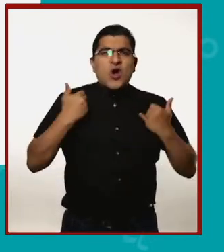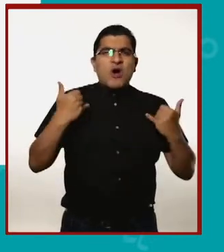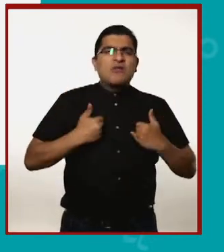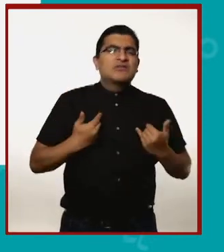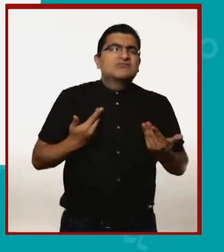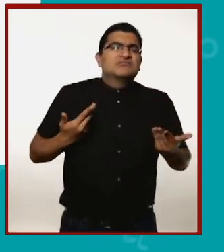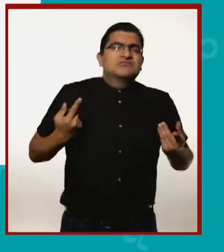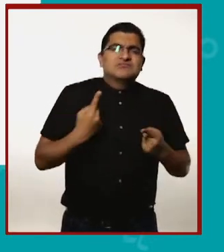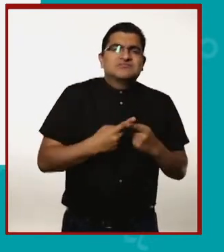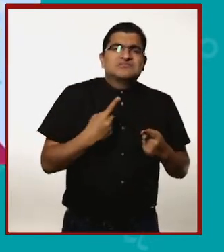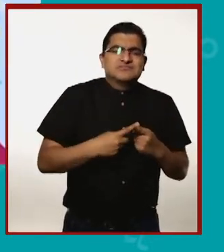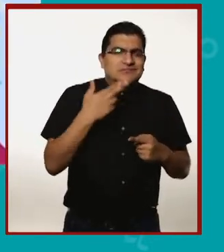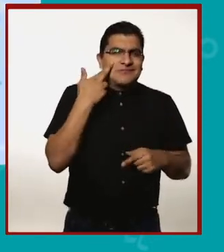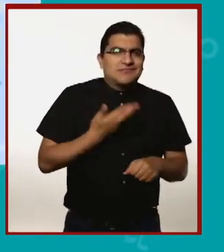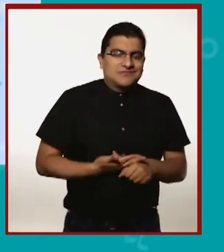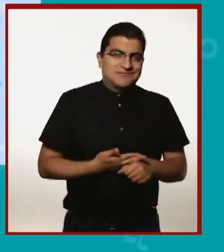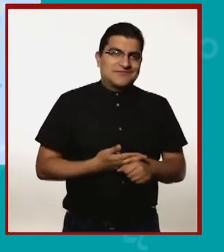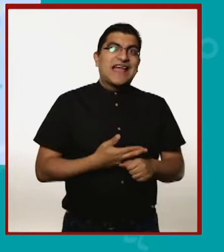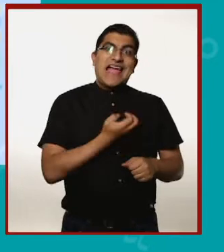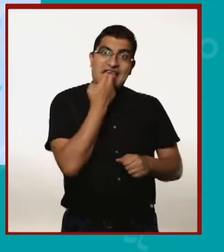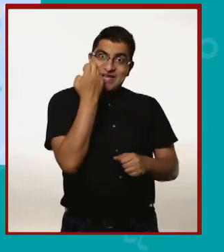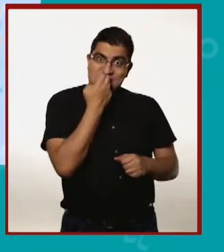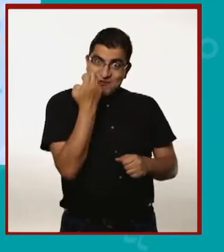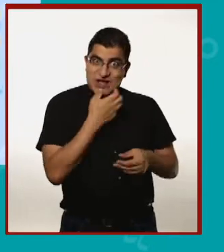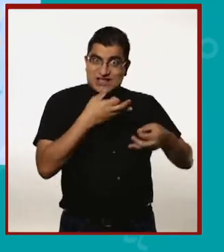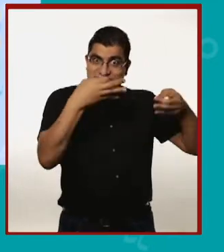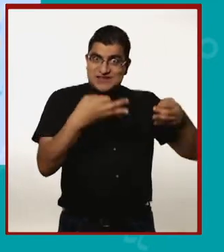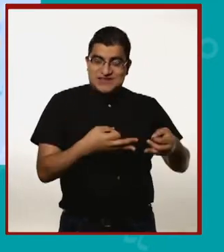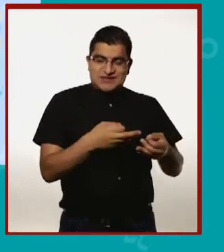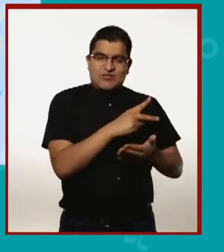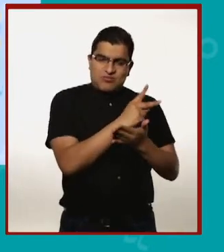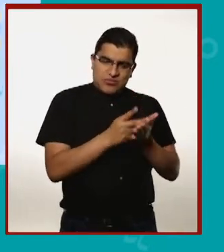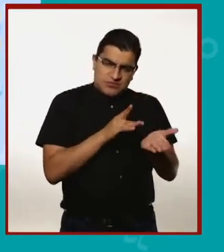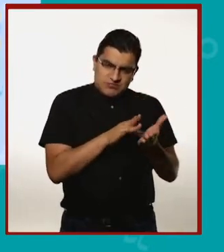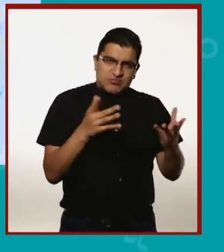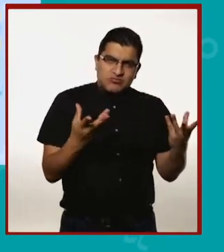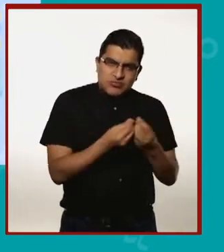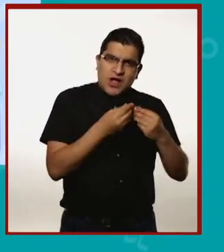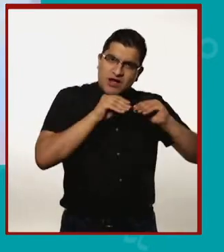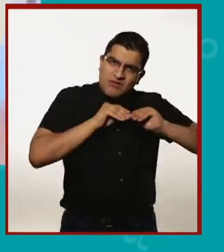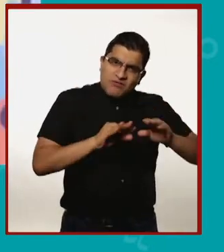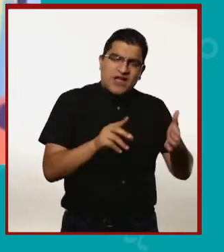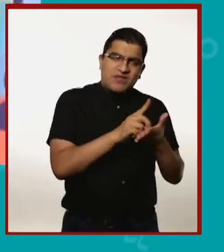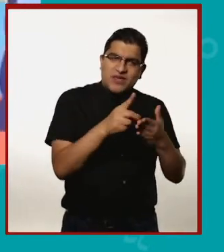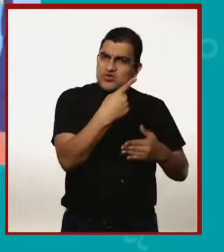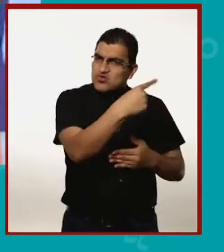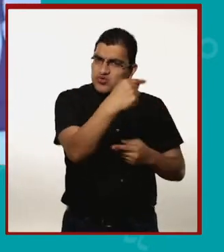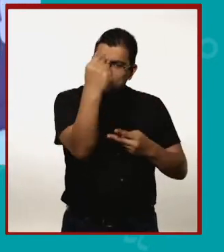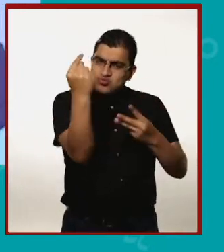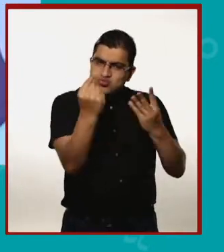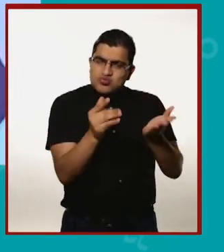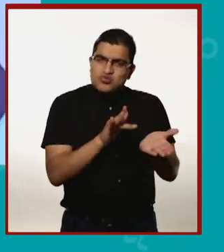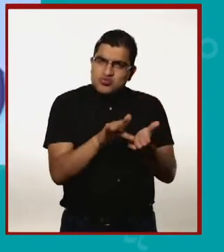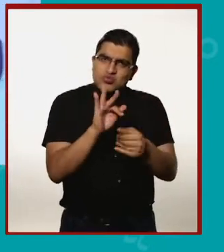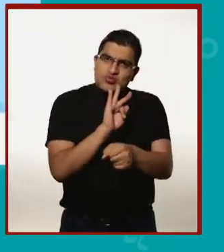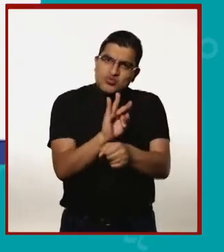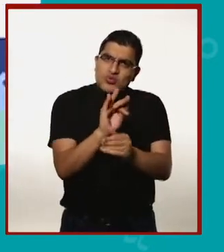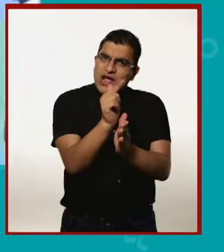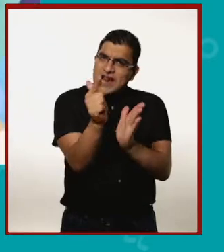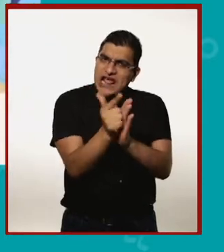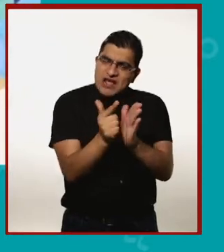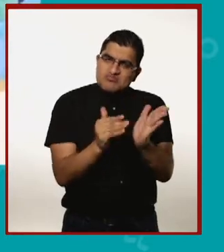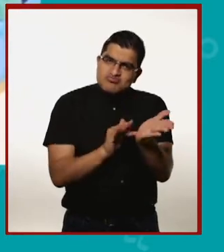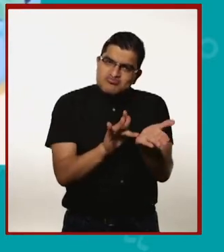niño y la adolescencia? La escuela debe impulsar proyectos de información y divulgación de los derechos en los